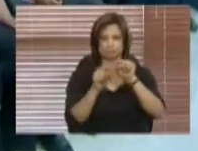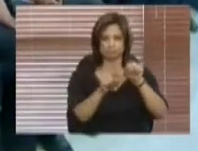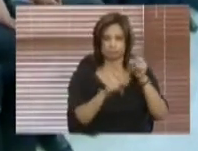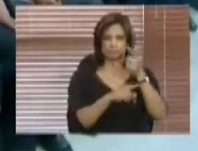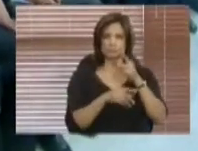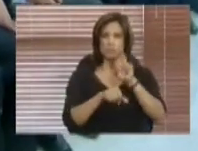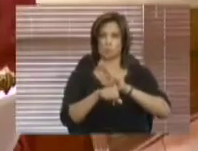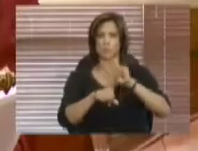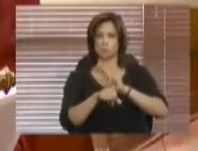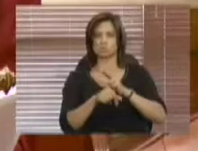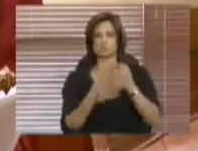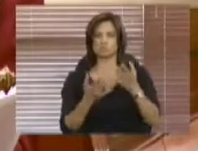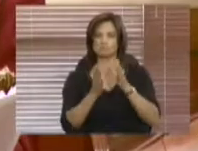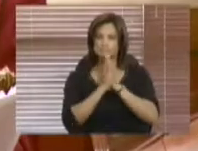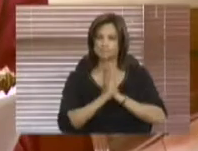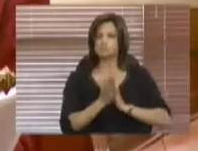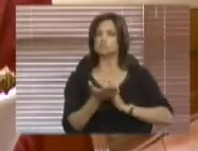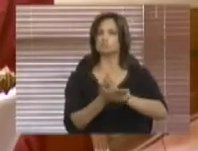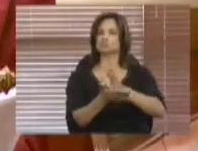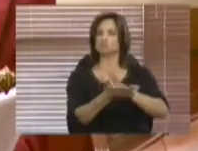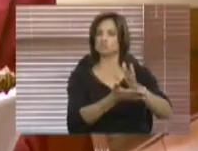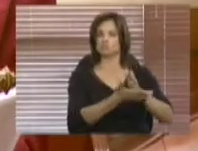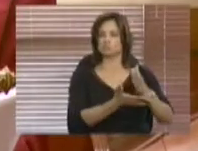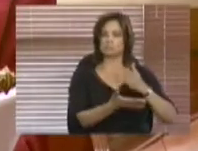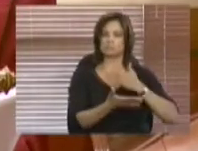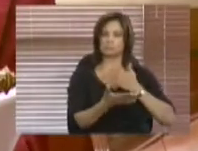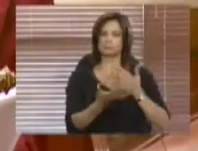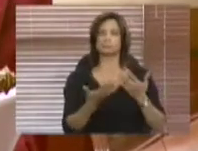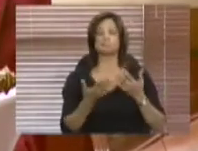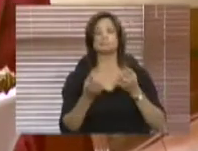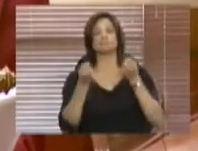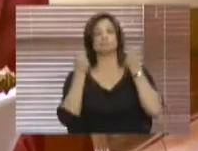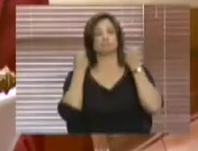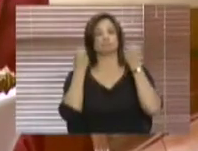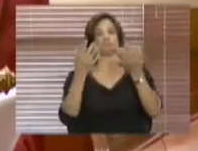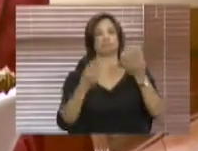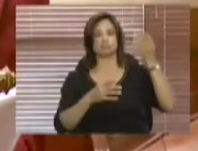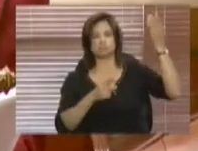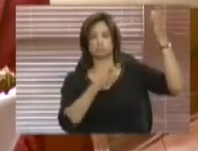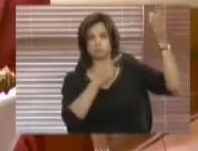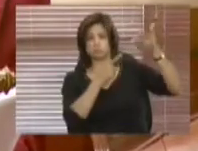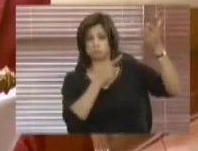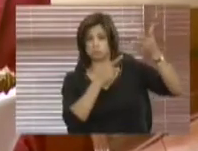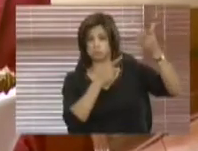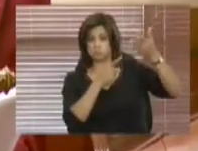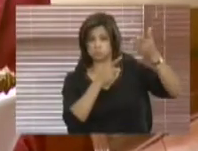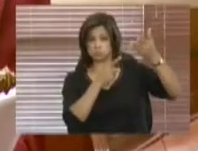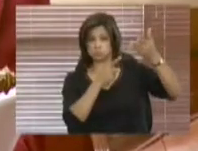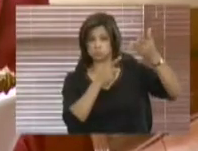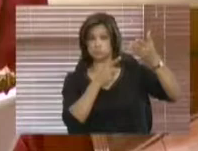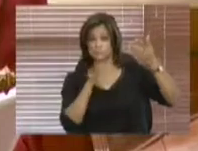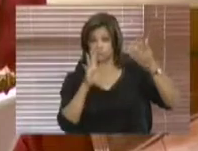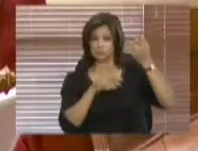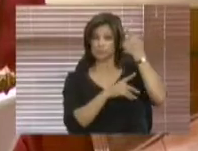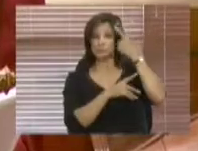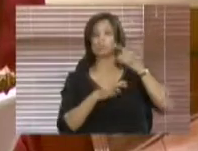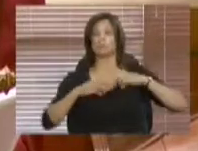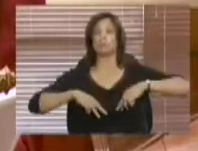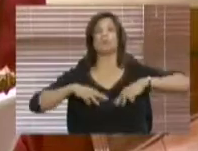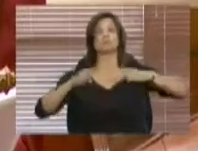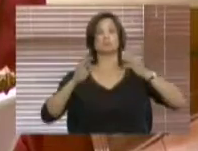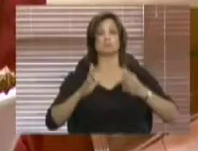y ejercicio de sus derechos. Decenas de conferencias fueron ofrecidas por los